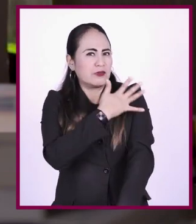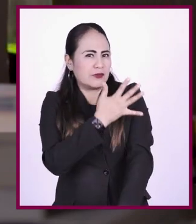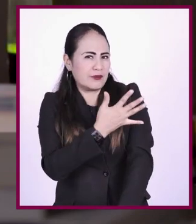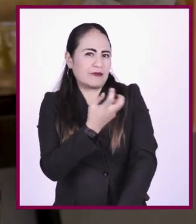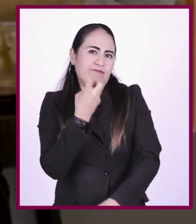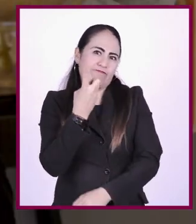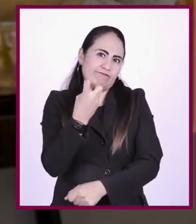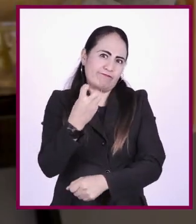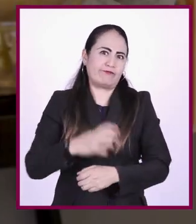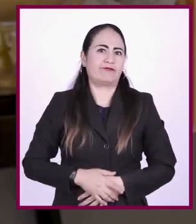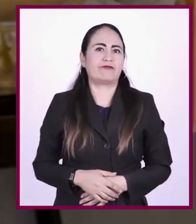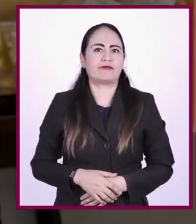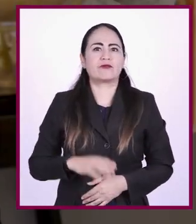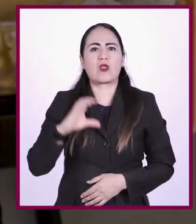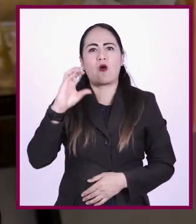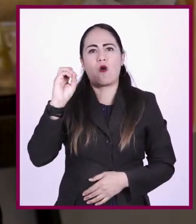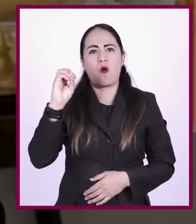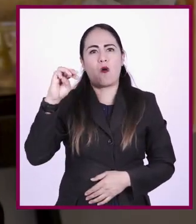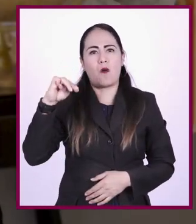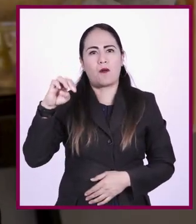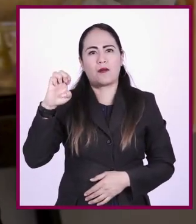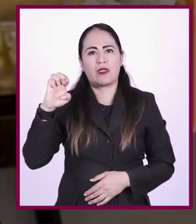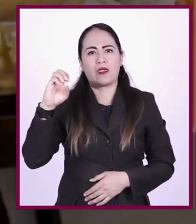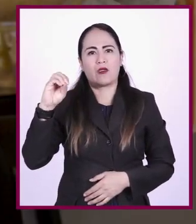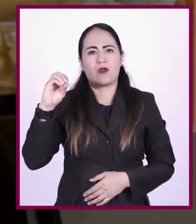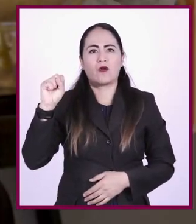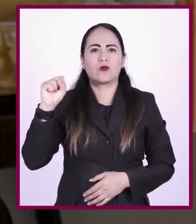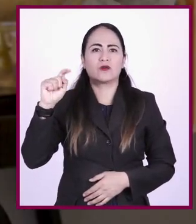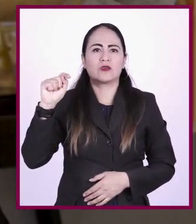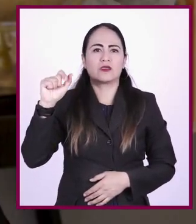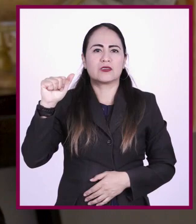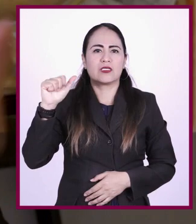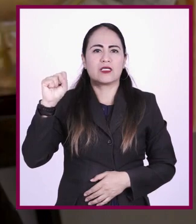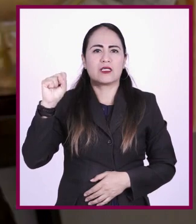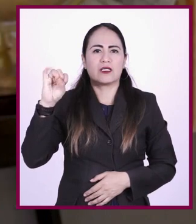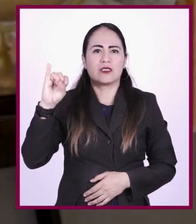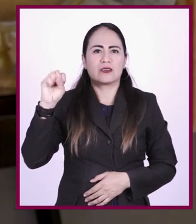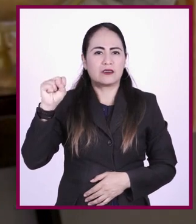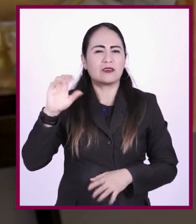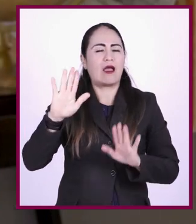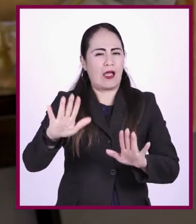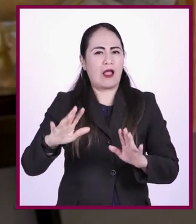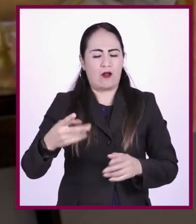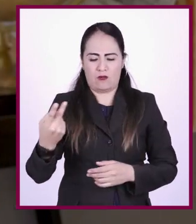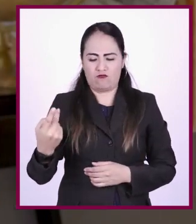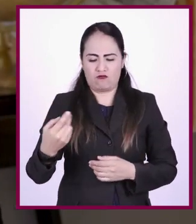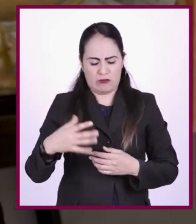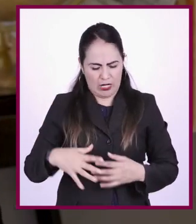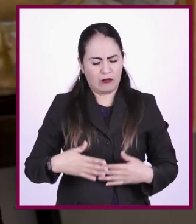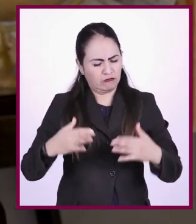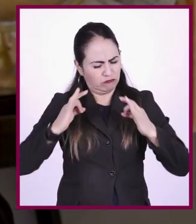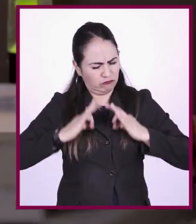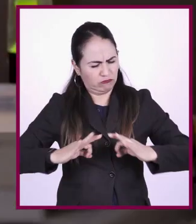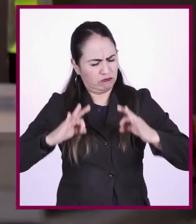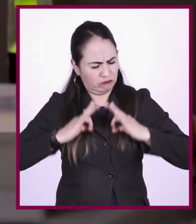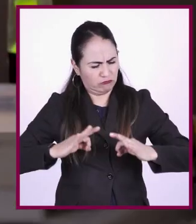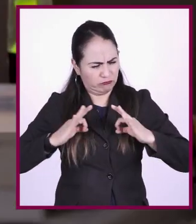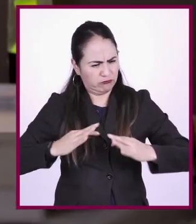¡Qué chido, ¿no? La homeostasis es como decirte a ti mismo, vamos a calmarlo. luego